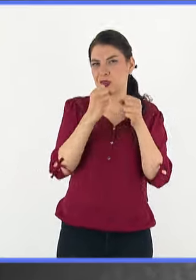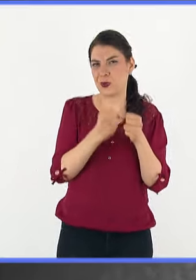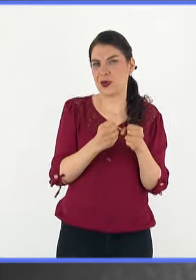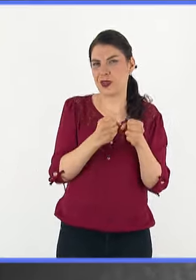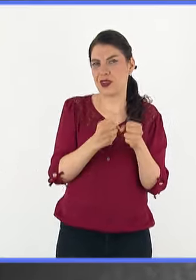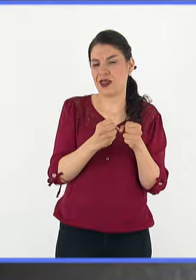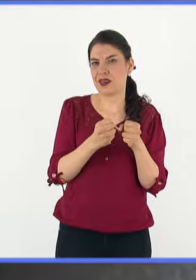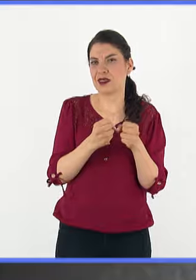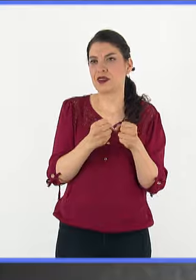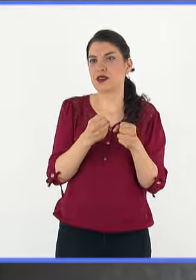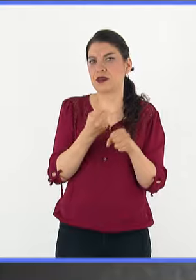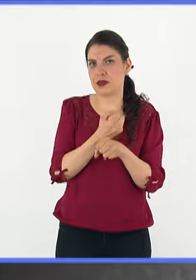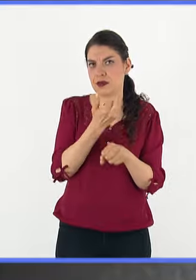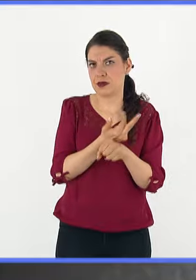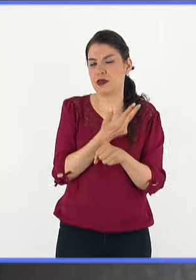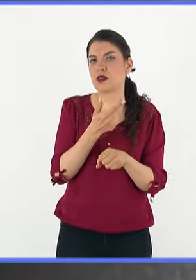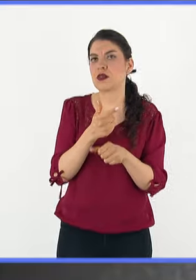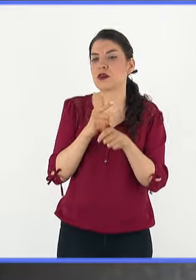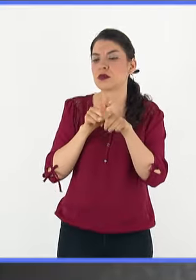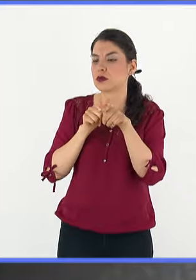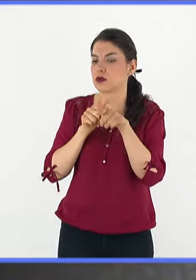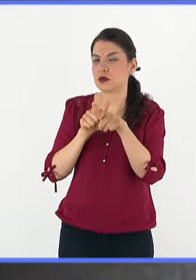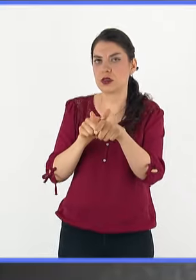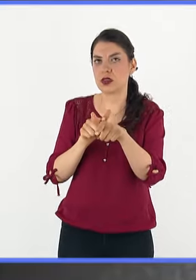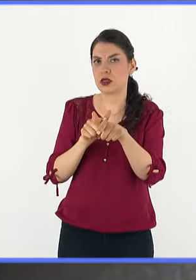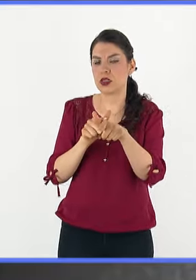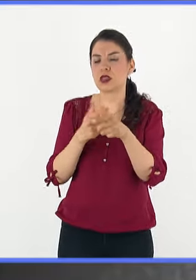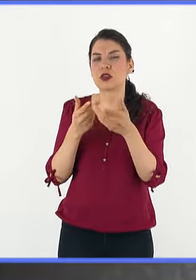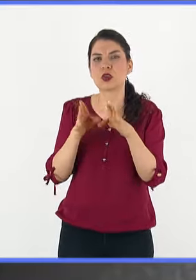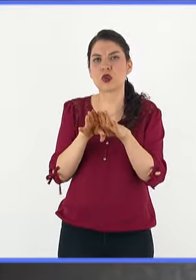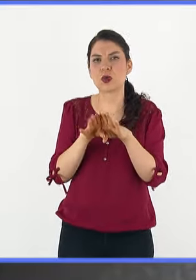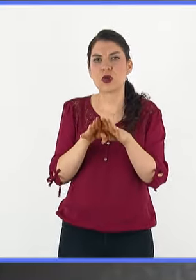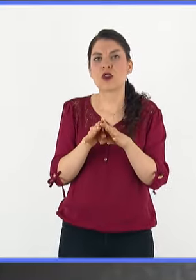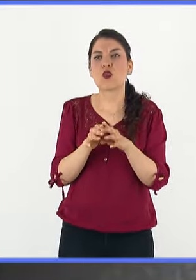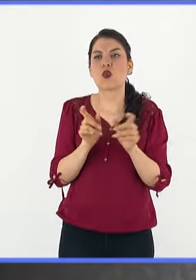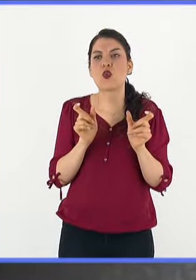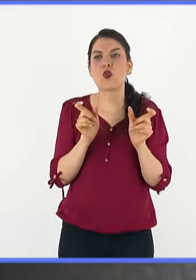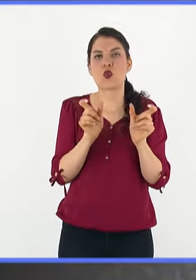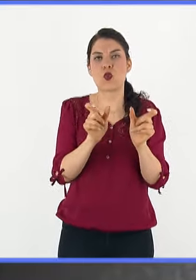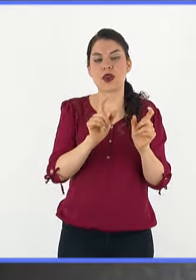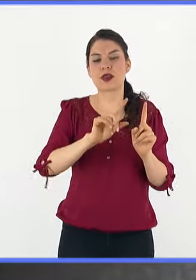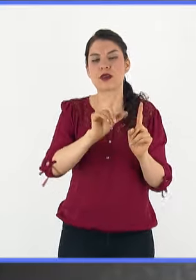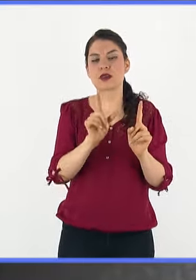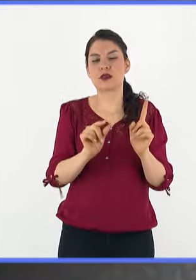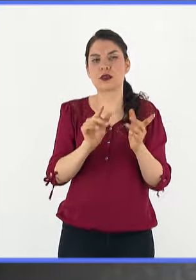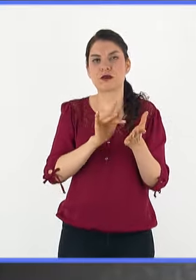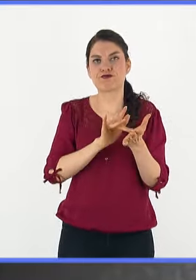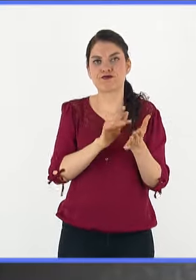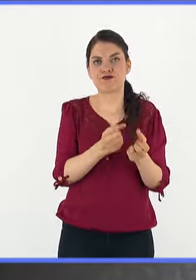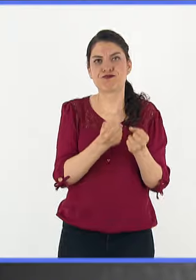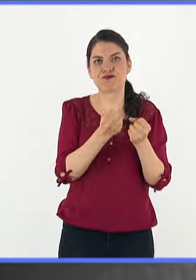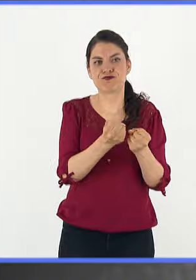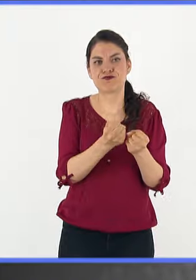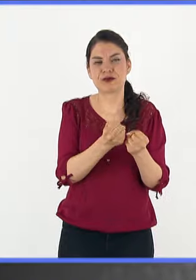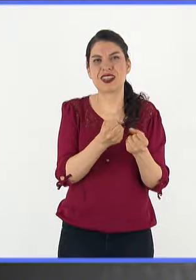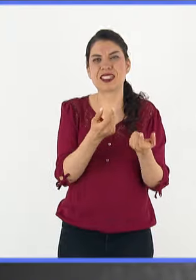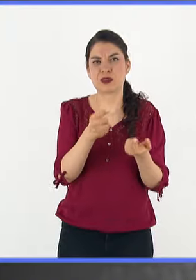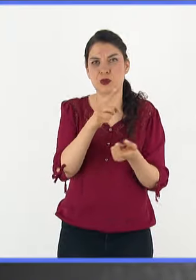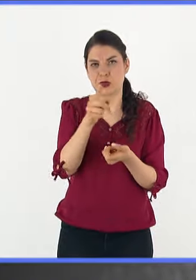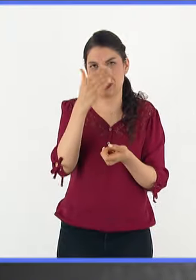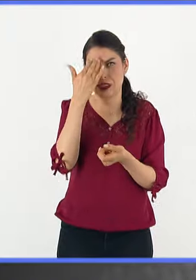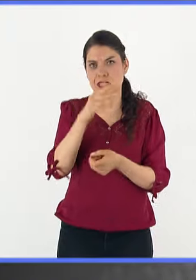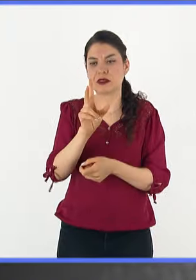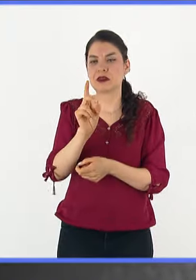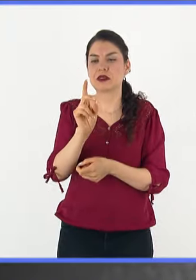y y lo señalaron de manera explícita fortalecer a la guardia nacional que ya como sabemos con el 30 de